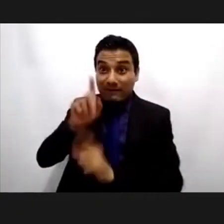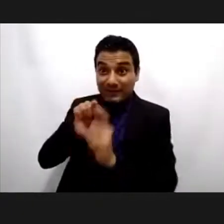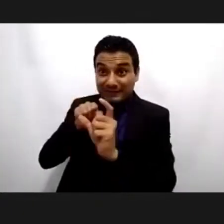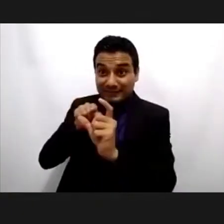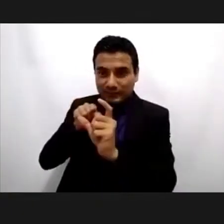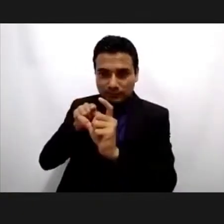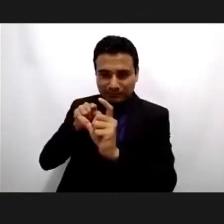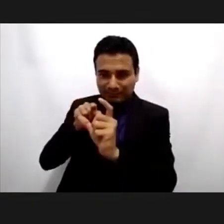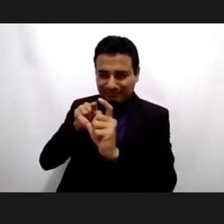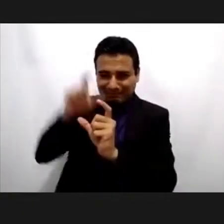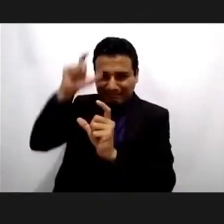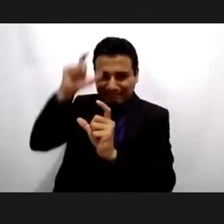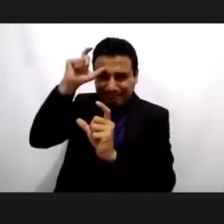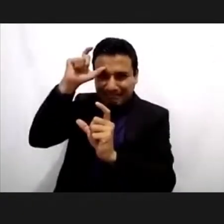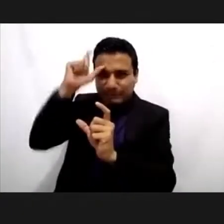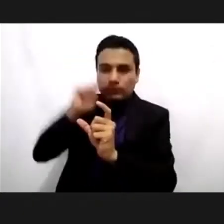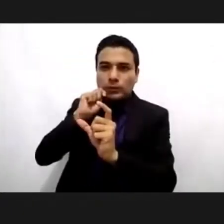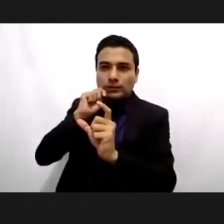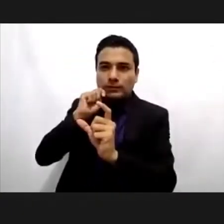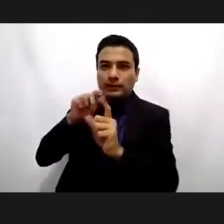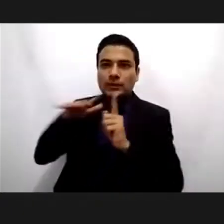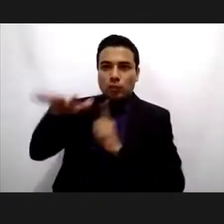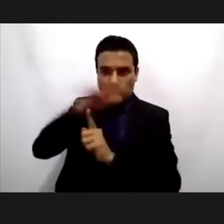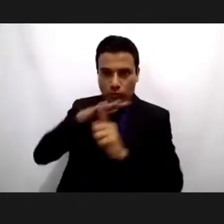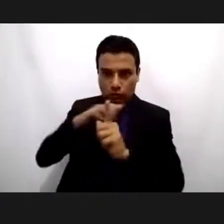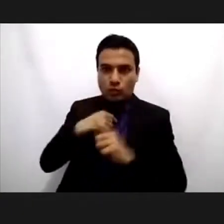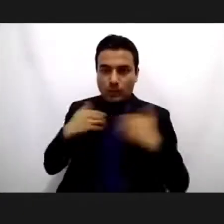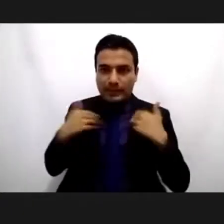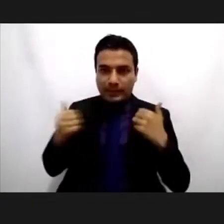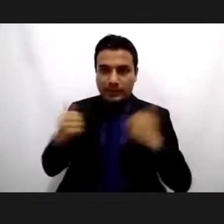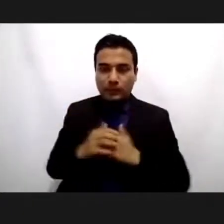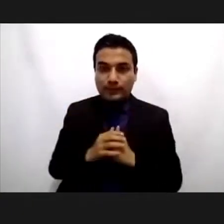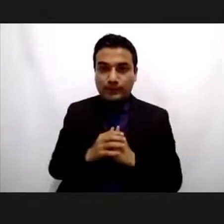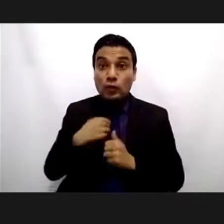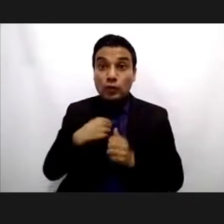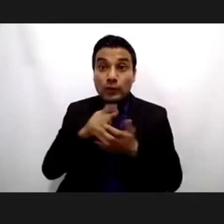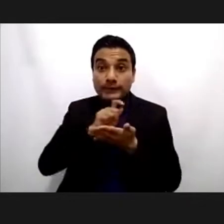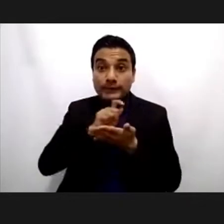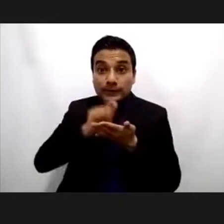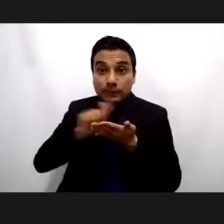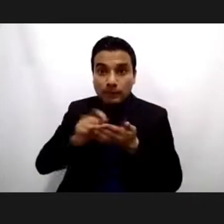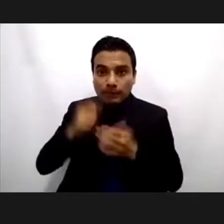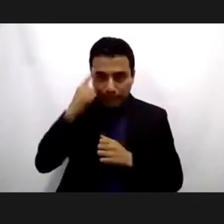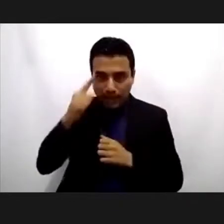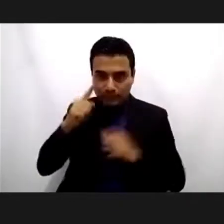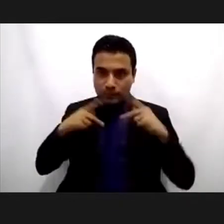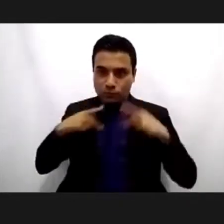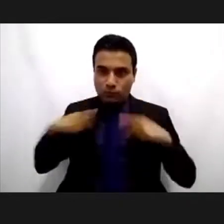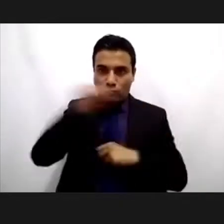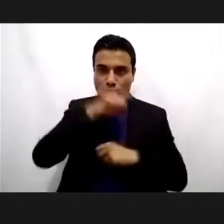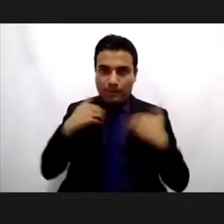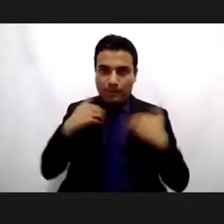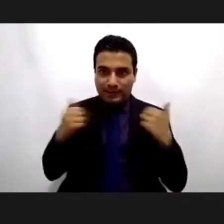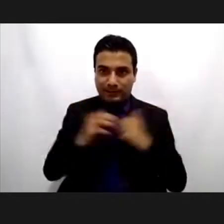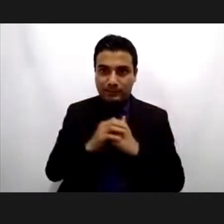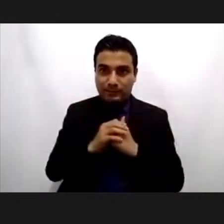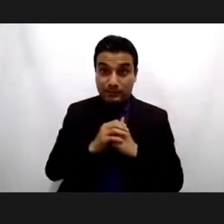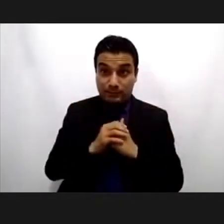y sin embargo comprender una situación. Yo escribo para ser comprendido. Si además soy